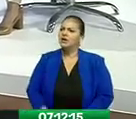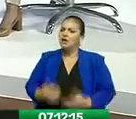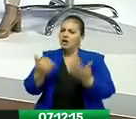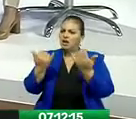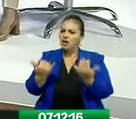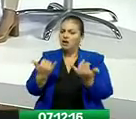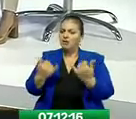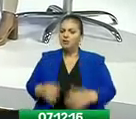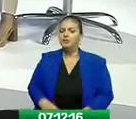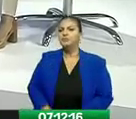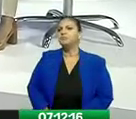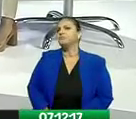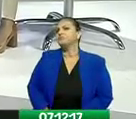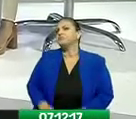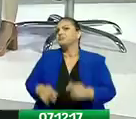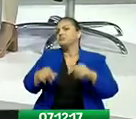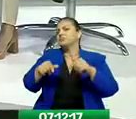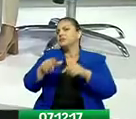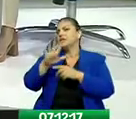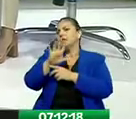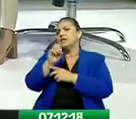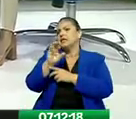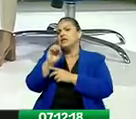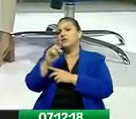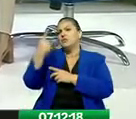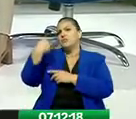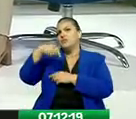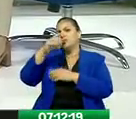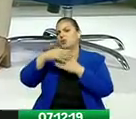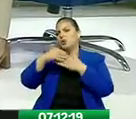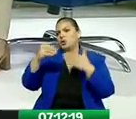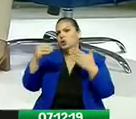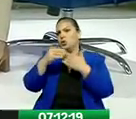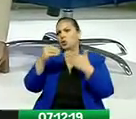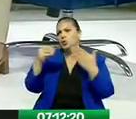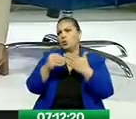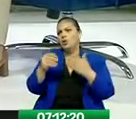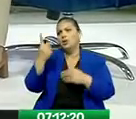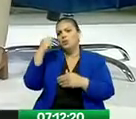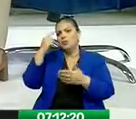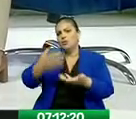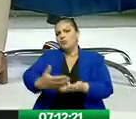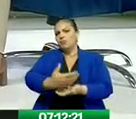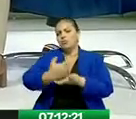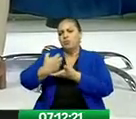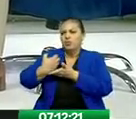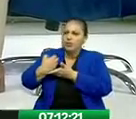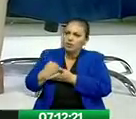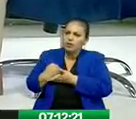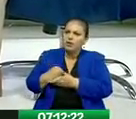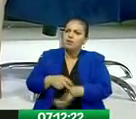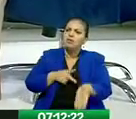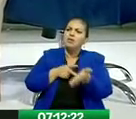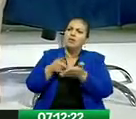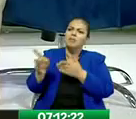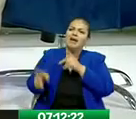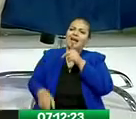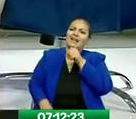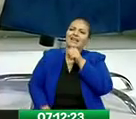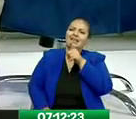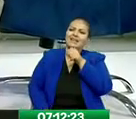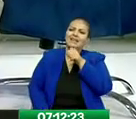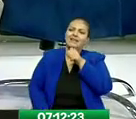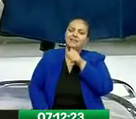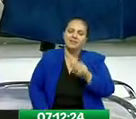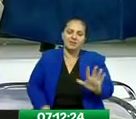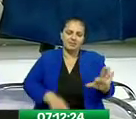los 500 y pico de millones de dólares en 3 años, quién lo va a terminar pagando? Ya, ahí está, justamente ese es el punto más importante. Un